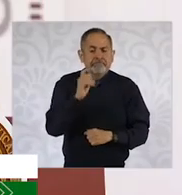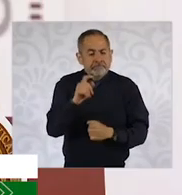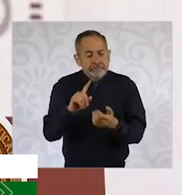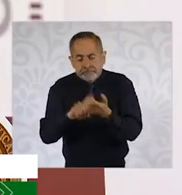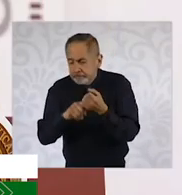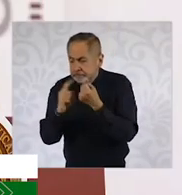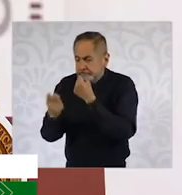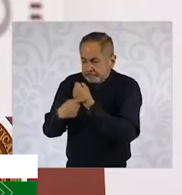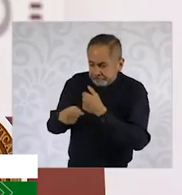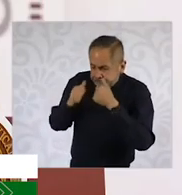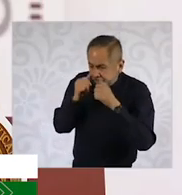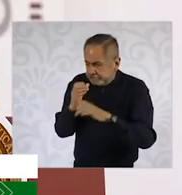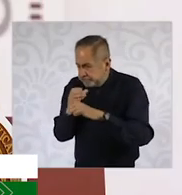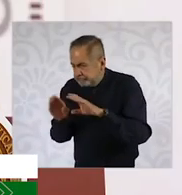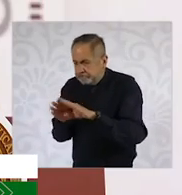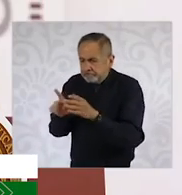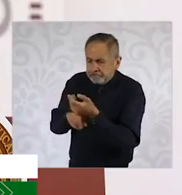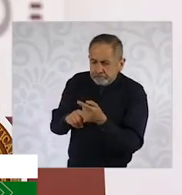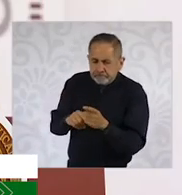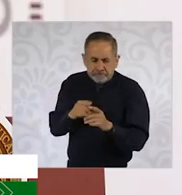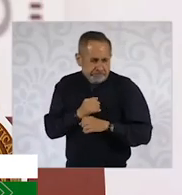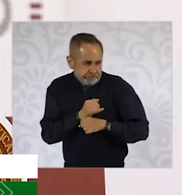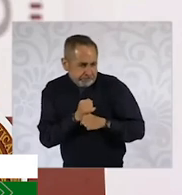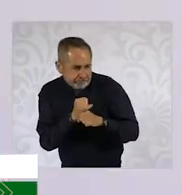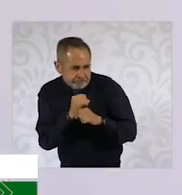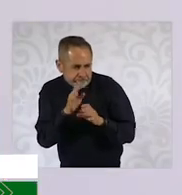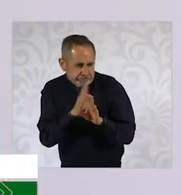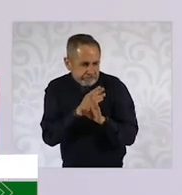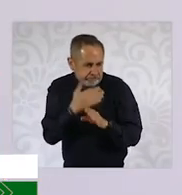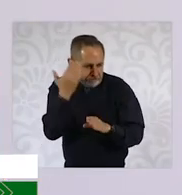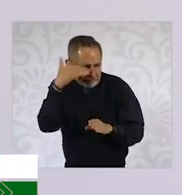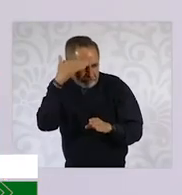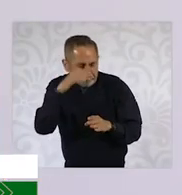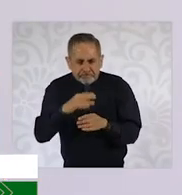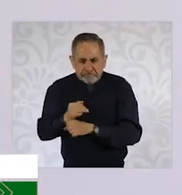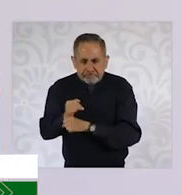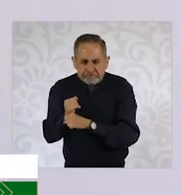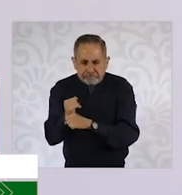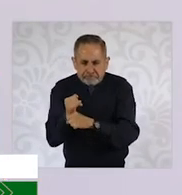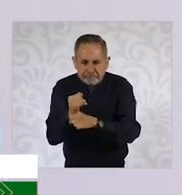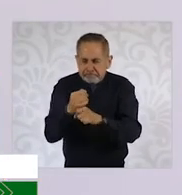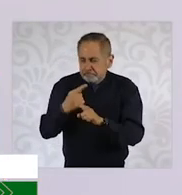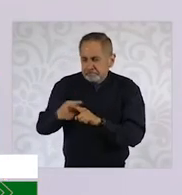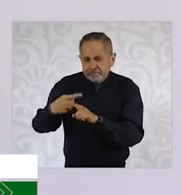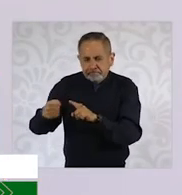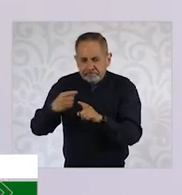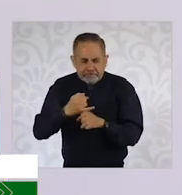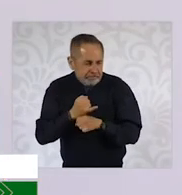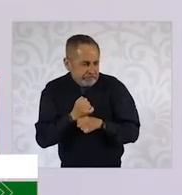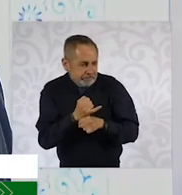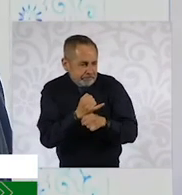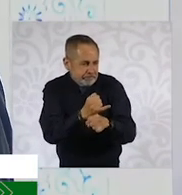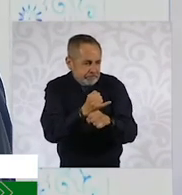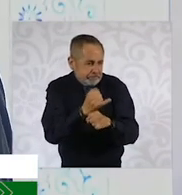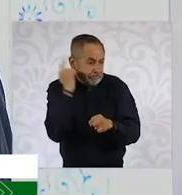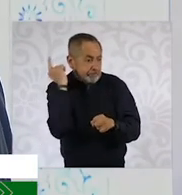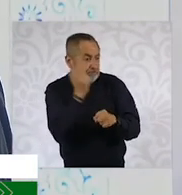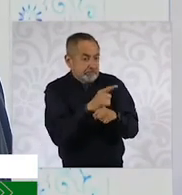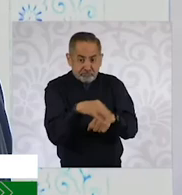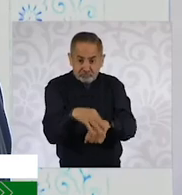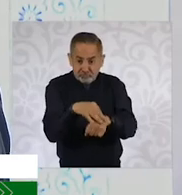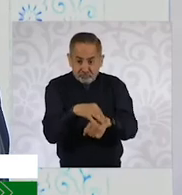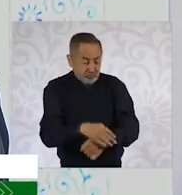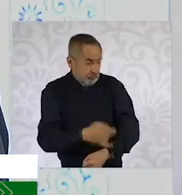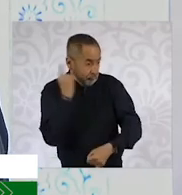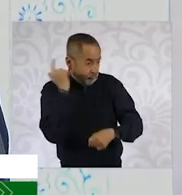recordó que la instrucción a las Fuerzas de Seguridad es no regresar a la guerra contra el narco, pero aclaró que si son atacados, en defensa